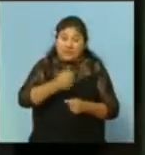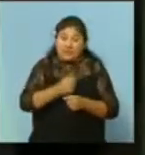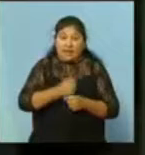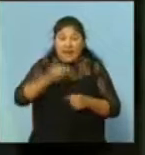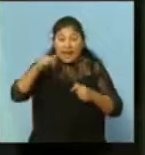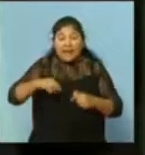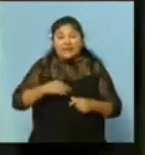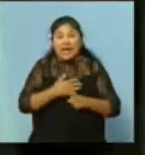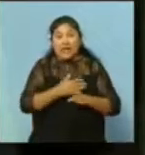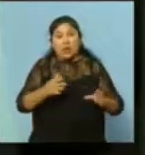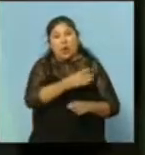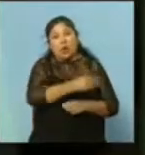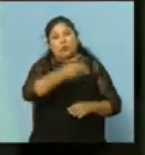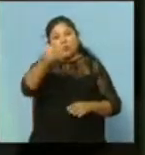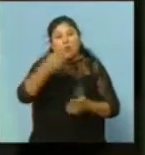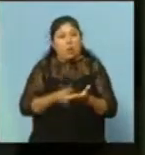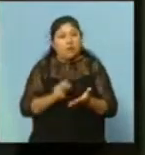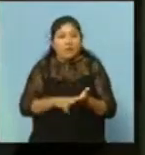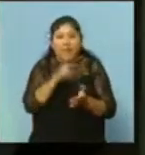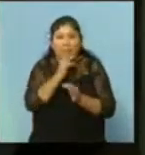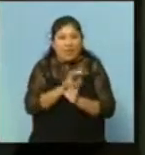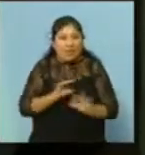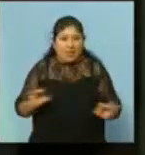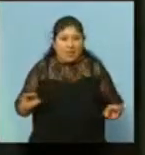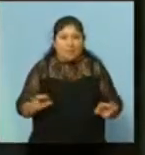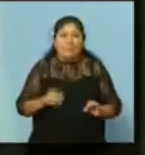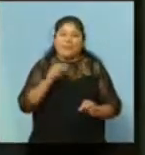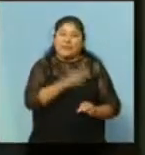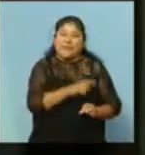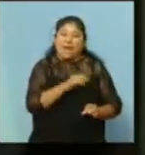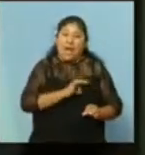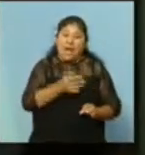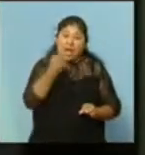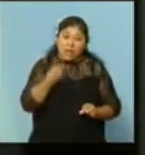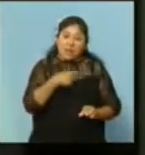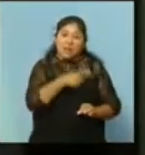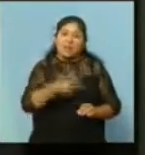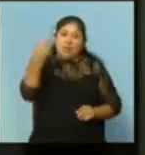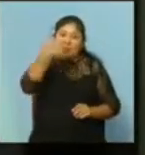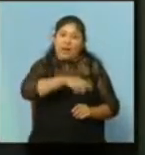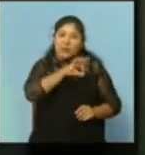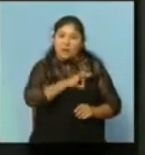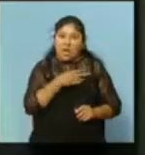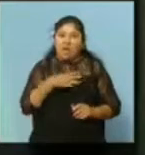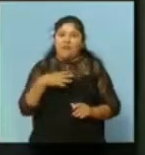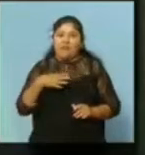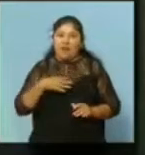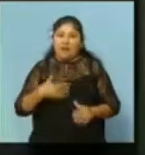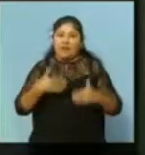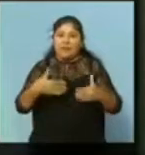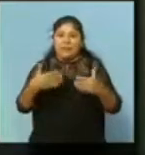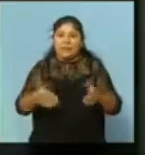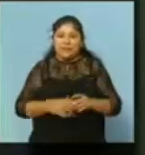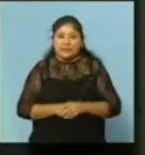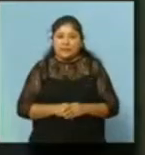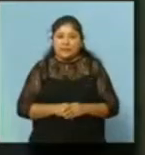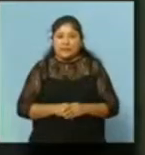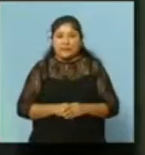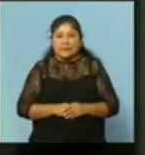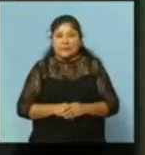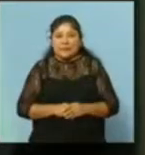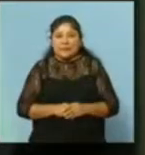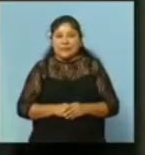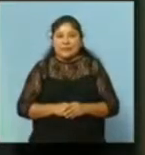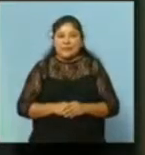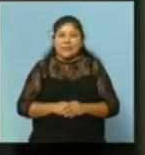se quedó sin trabajo y todavía el año pasado no terminó de cobrar su sueldo del año lectivo pasado. Bien, muy...